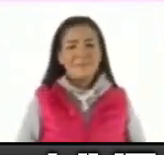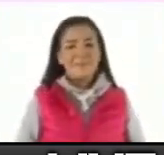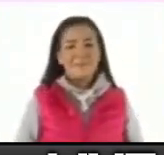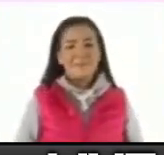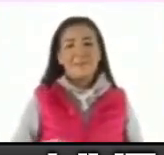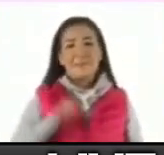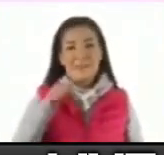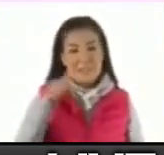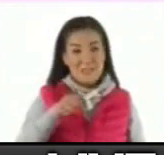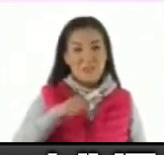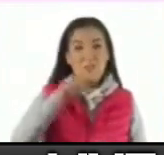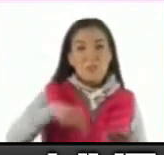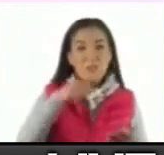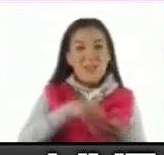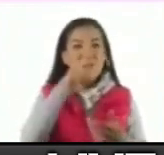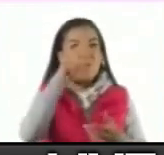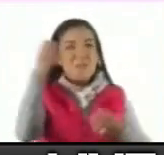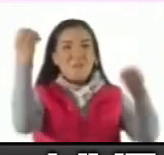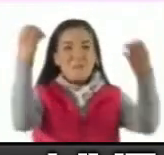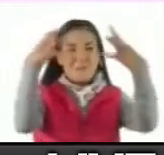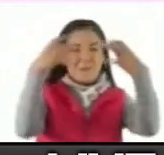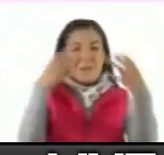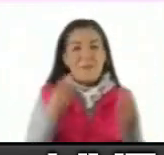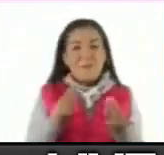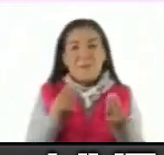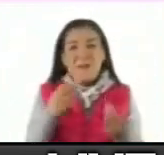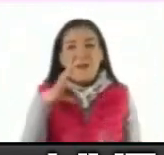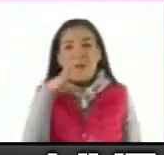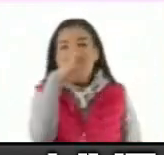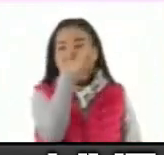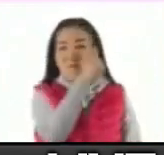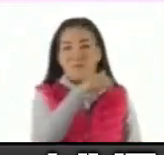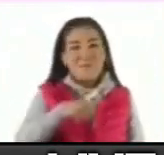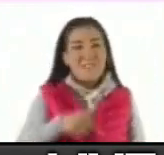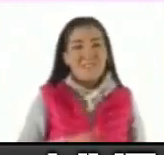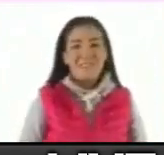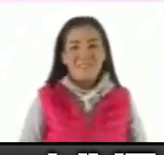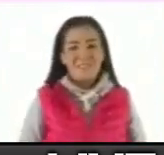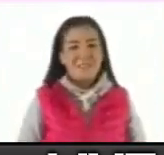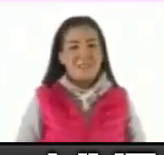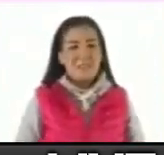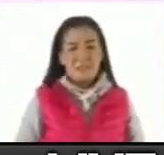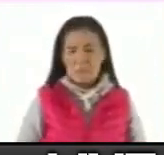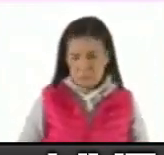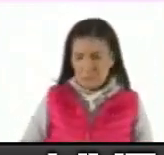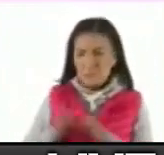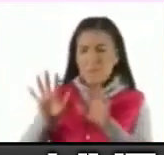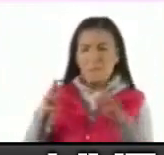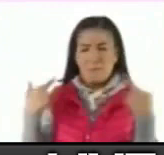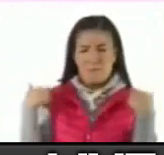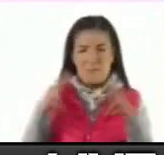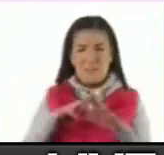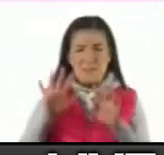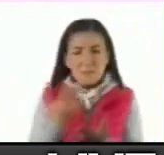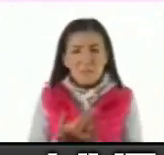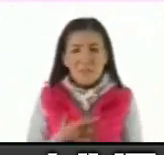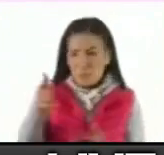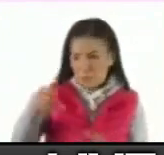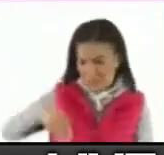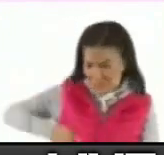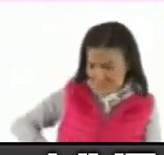Porque aquí en el foro, con estas luces, hace muchísimo calor. A ver, maestra. ¿Cómo se le ocurrió dejarla